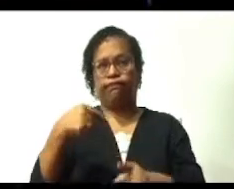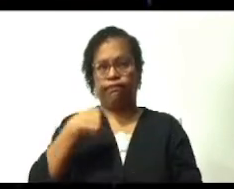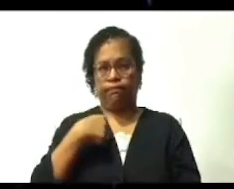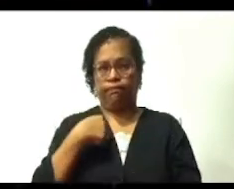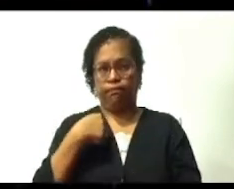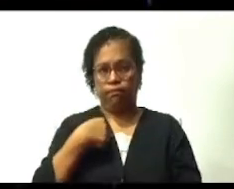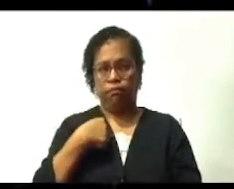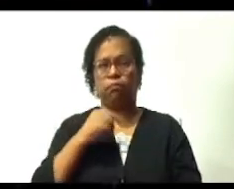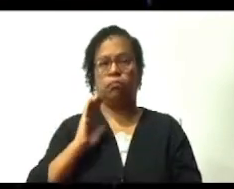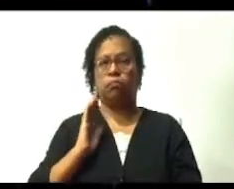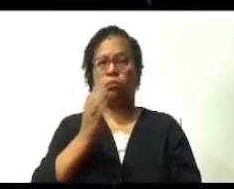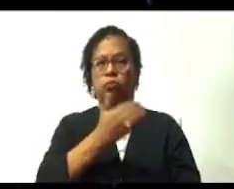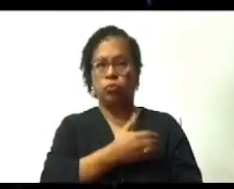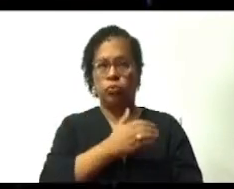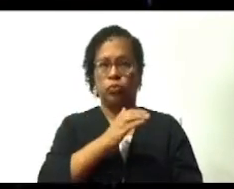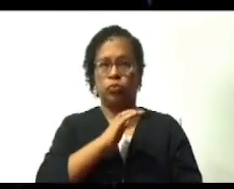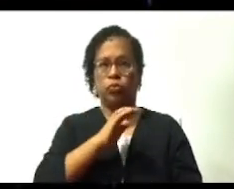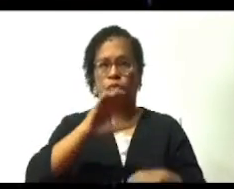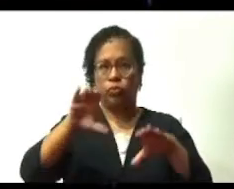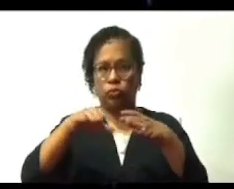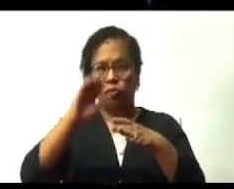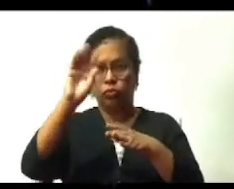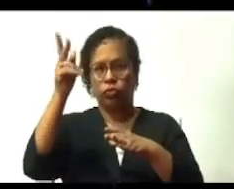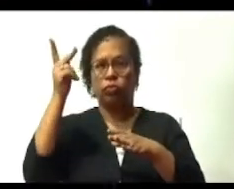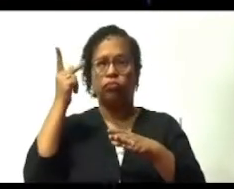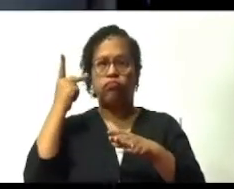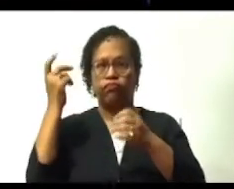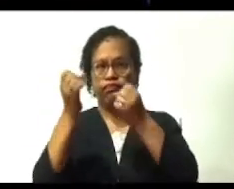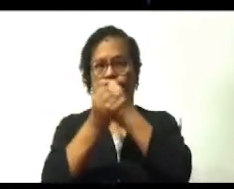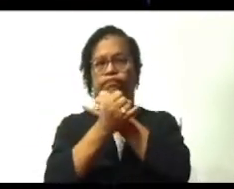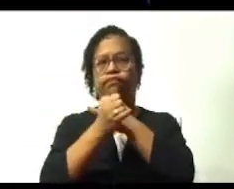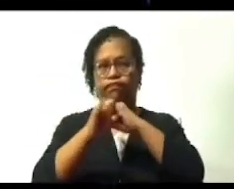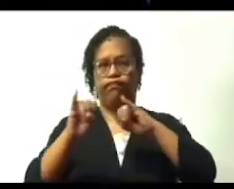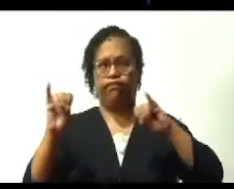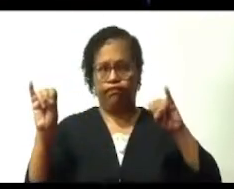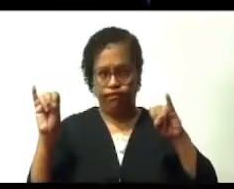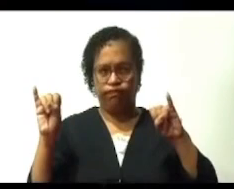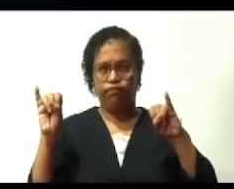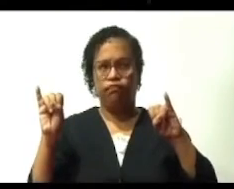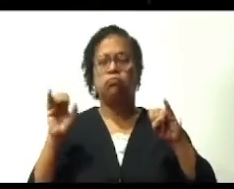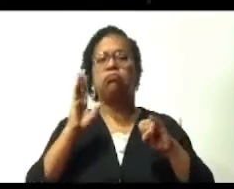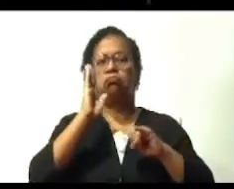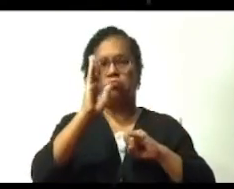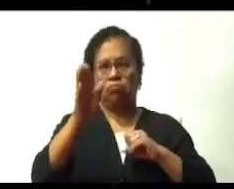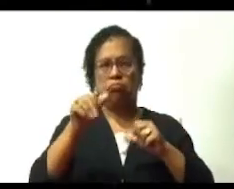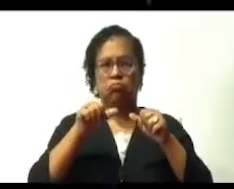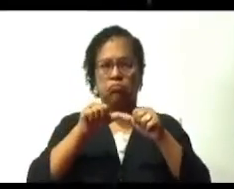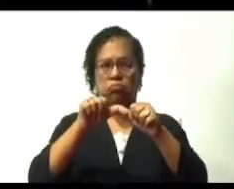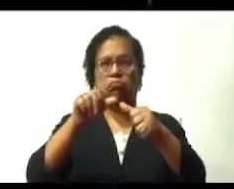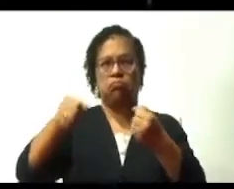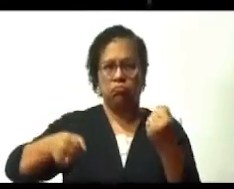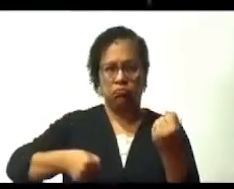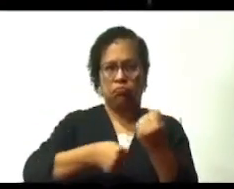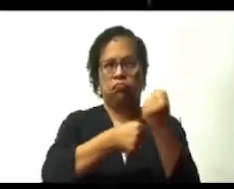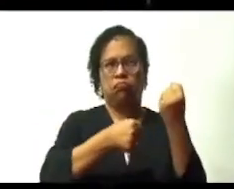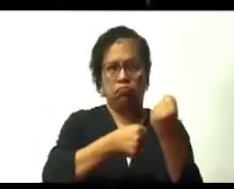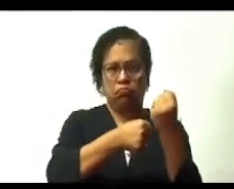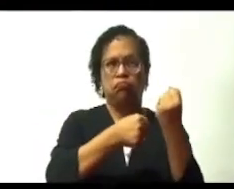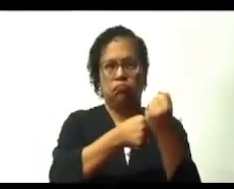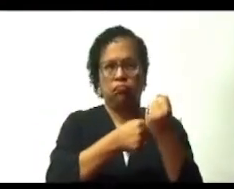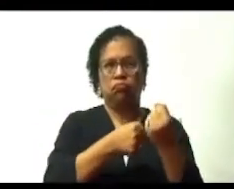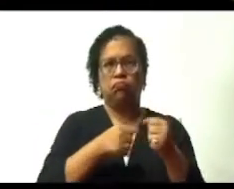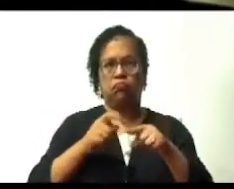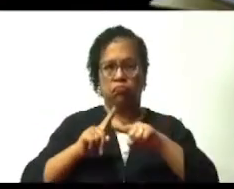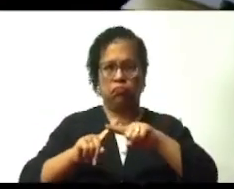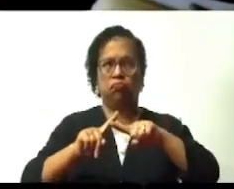independiente que va a seguir aportando, como hemos demostrado desde ya, en algunos